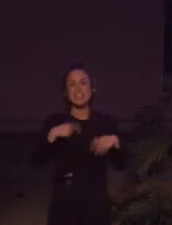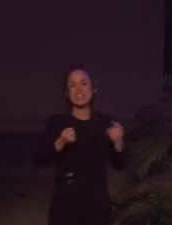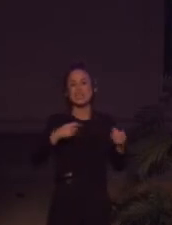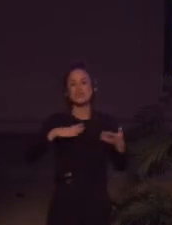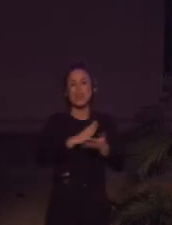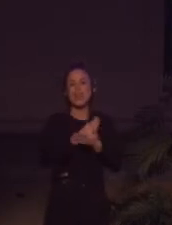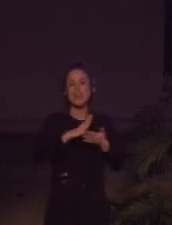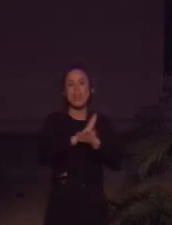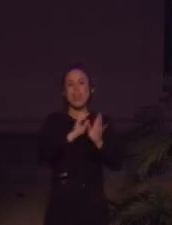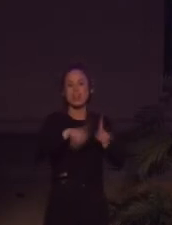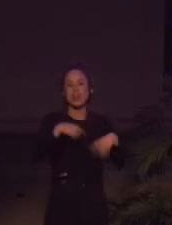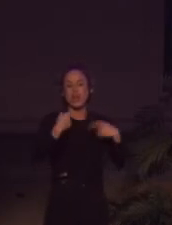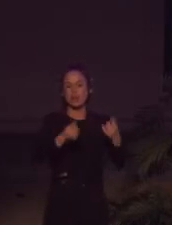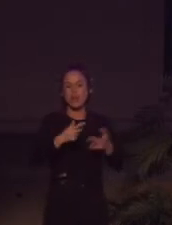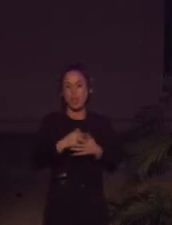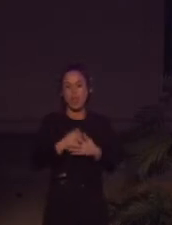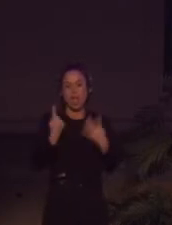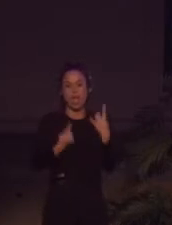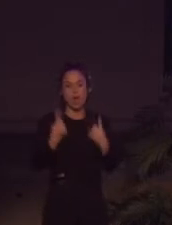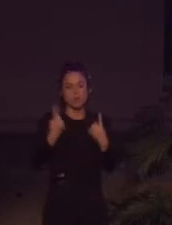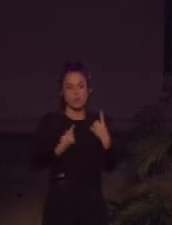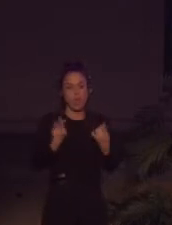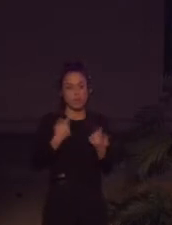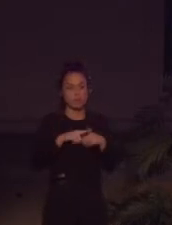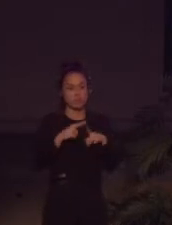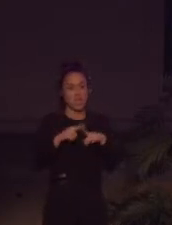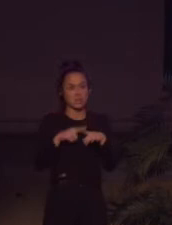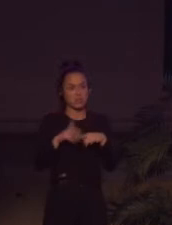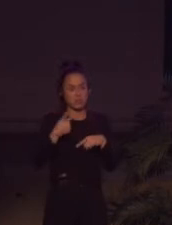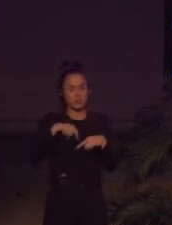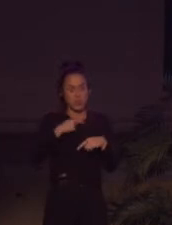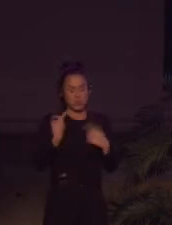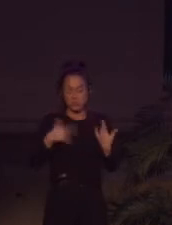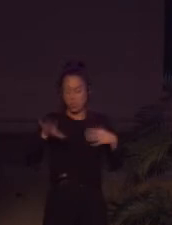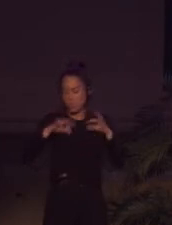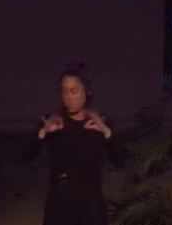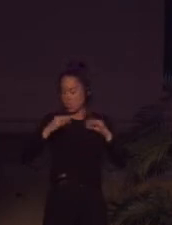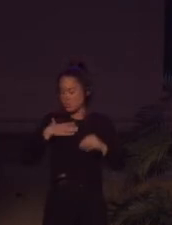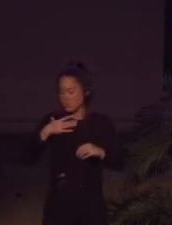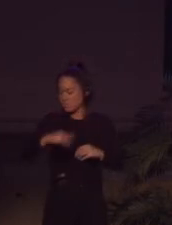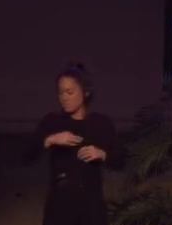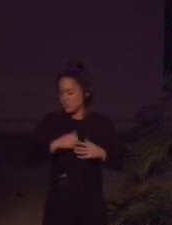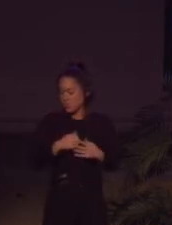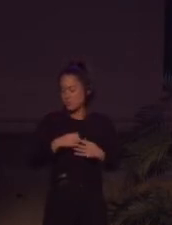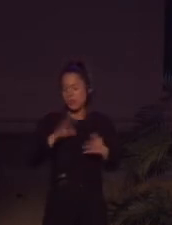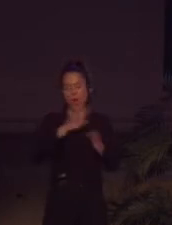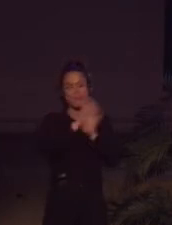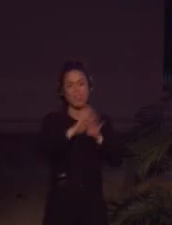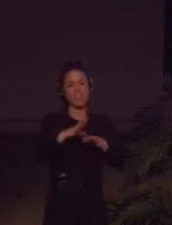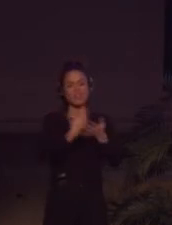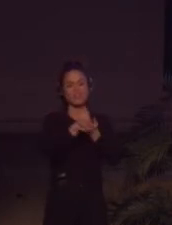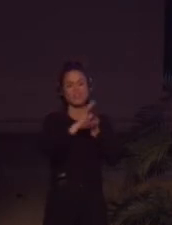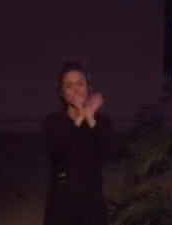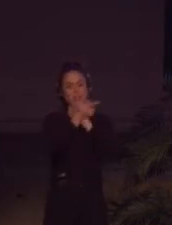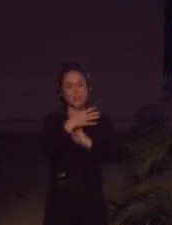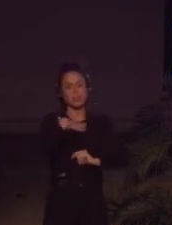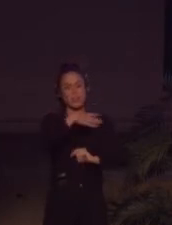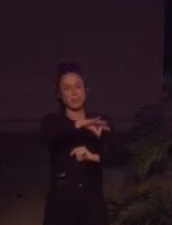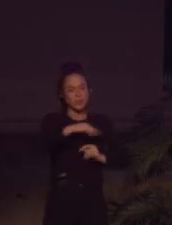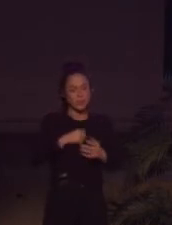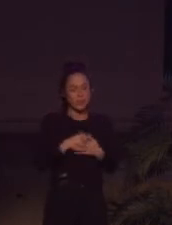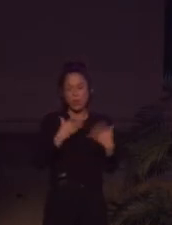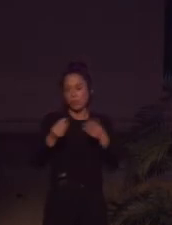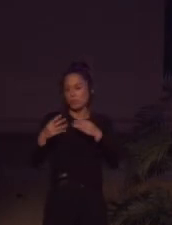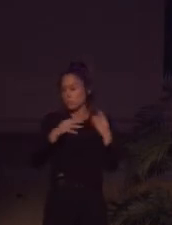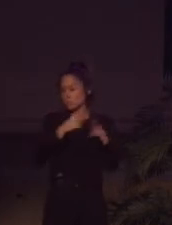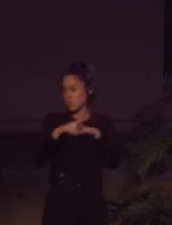que se dan por hecho, que precisamente porque tenemos una agencia y somos capaces de decidir cosas, todas estas cosas se pueden transformar en cuanto a muchas cosas que